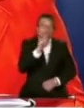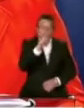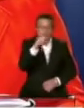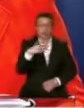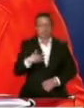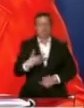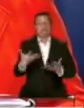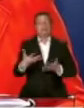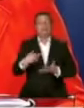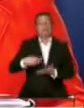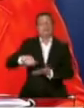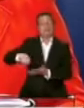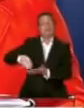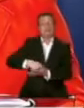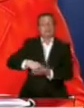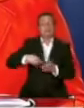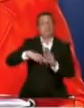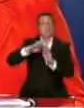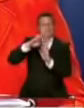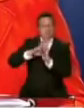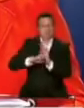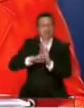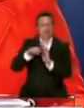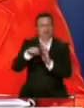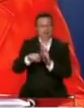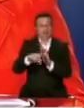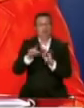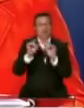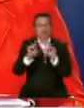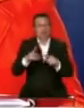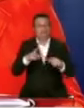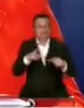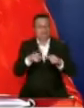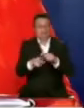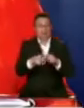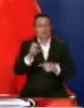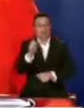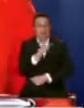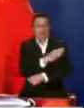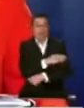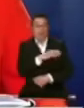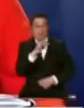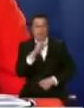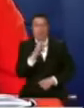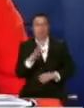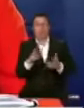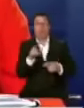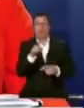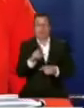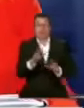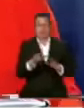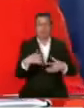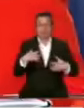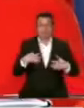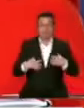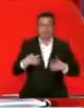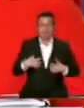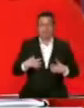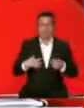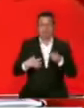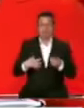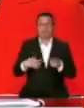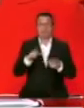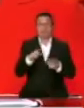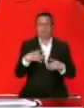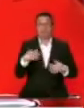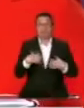hemos firmado respecto del proyecto de terminar con las administradoras de fondos de pensiones, que tal vez es lo que les moleste, porque